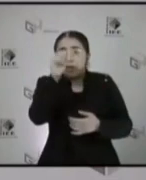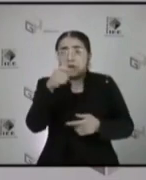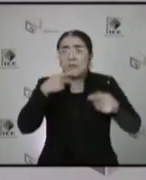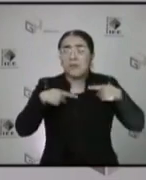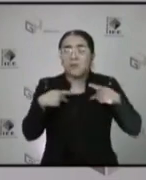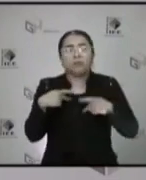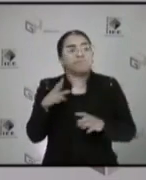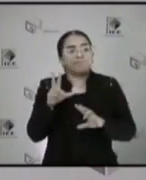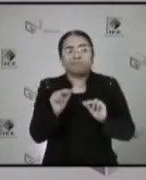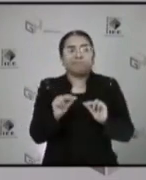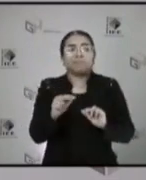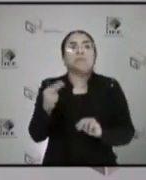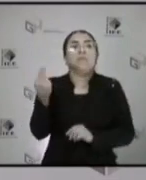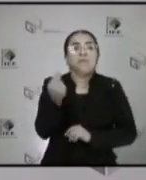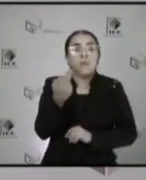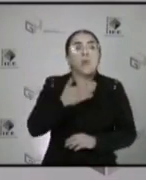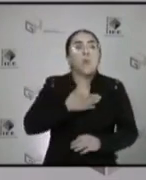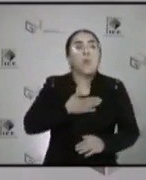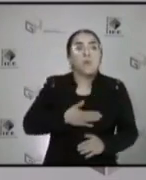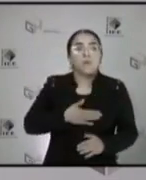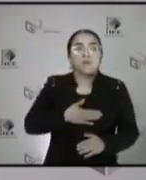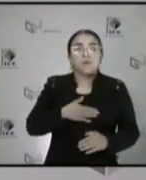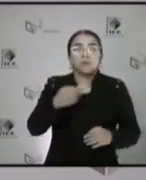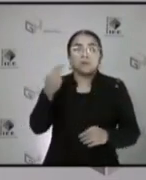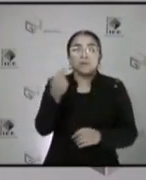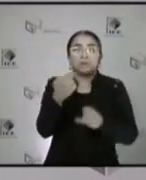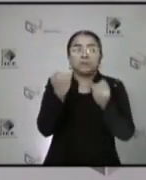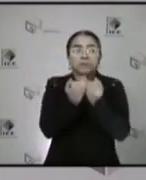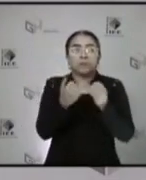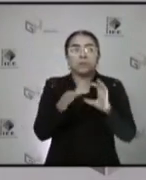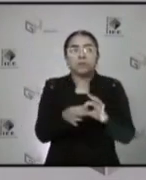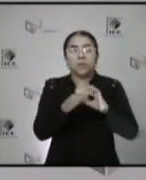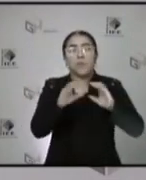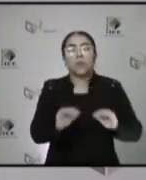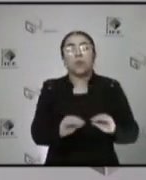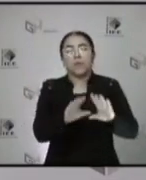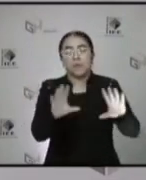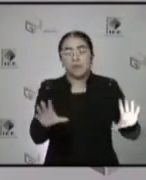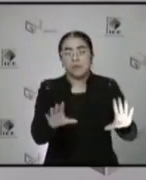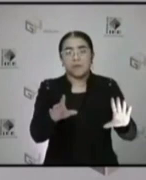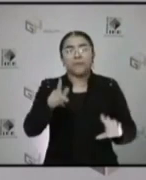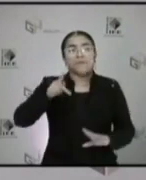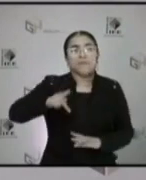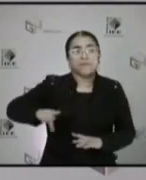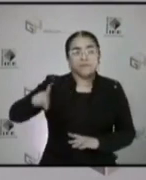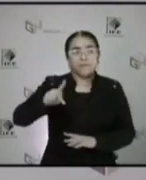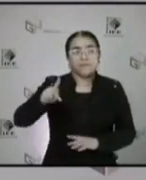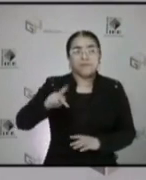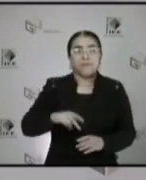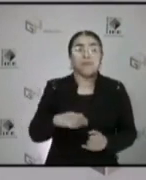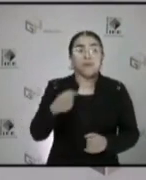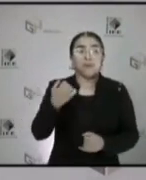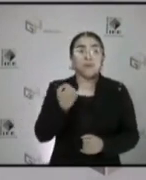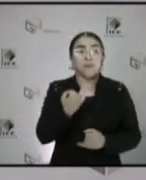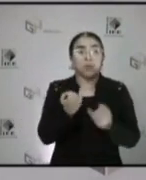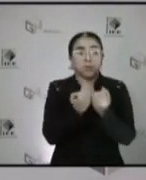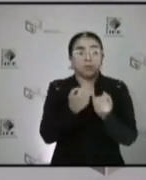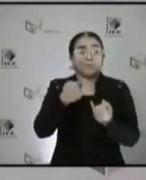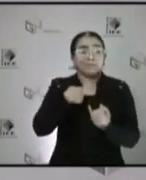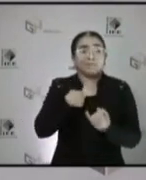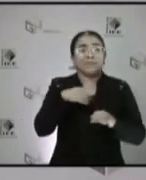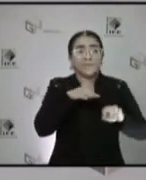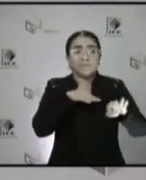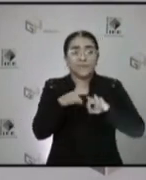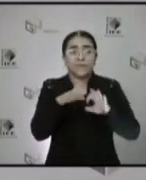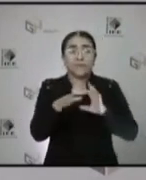un sistema de justicia que funcione, una defensoría pública para el pueblo. En suma, voy a gobernar con los